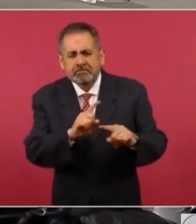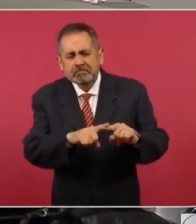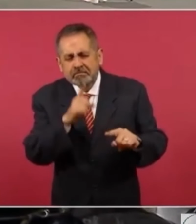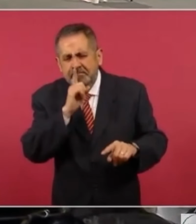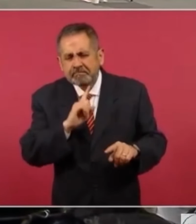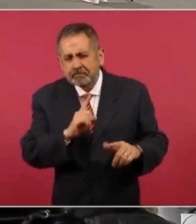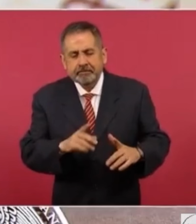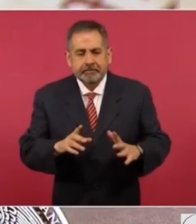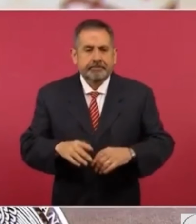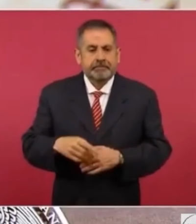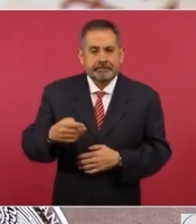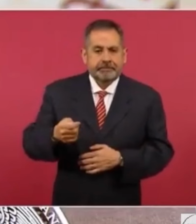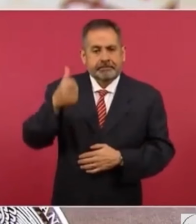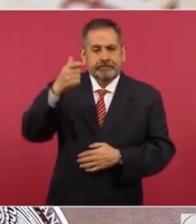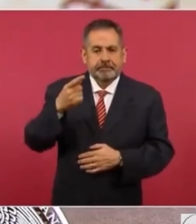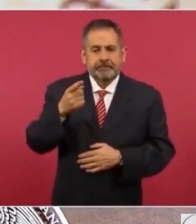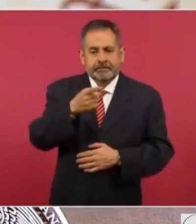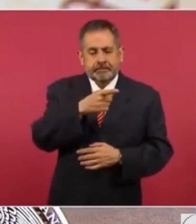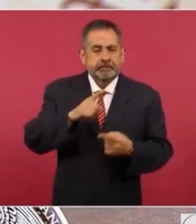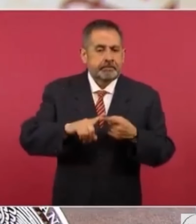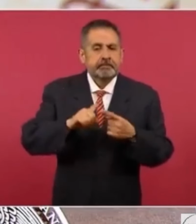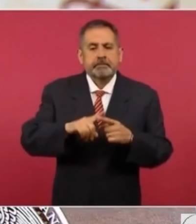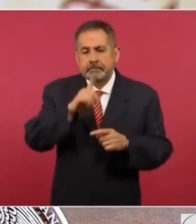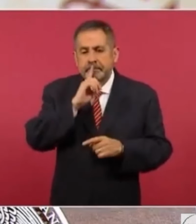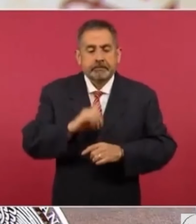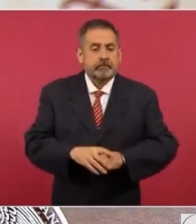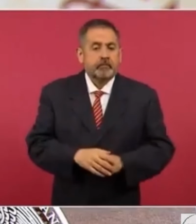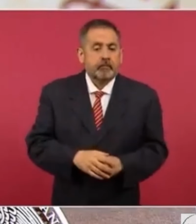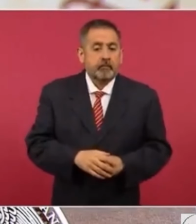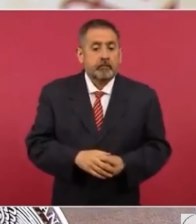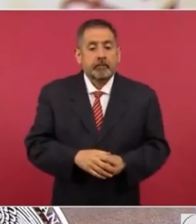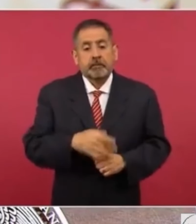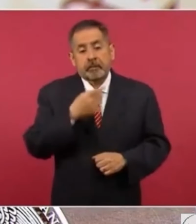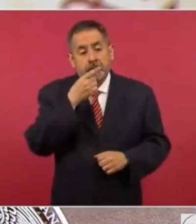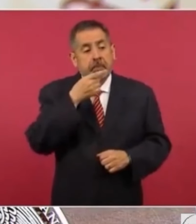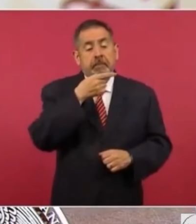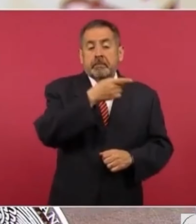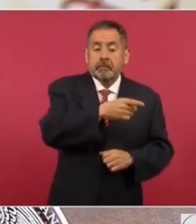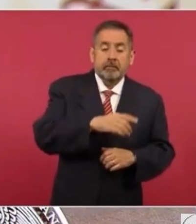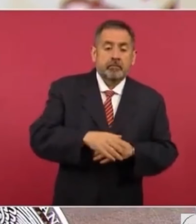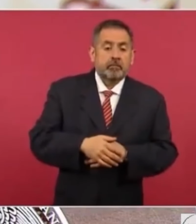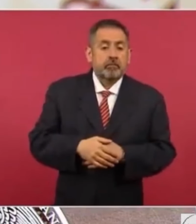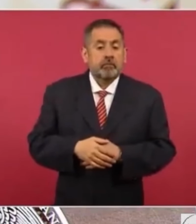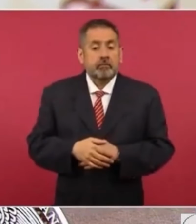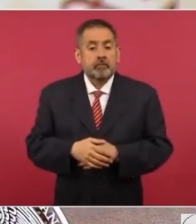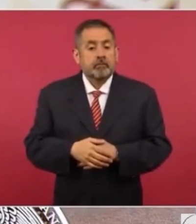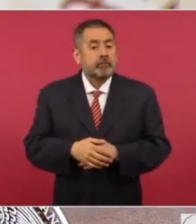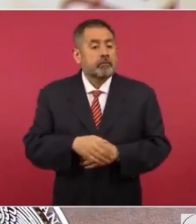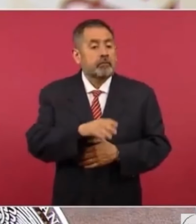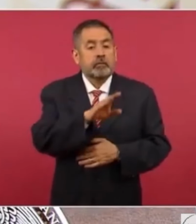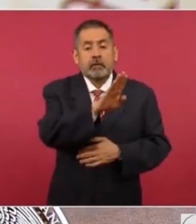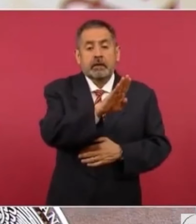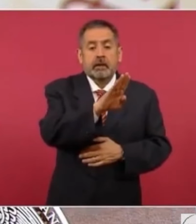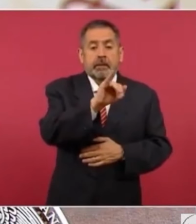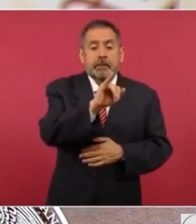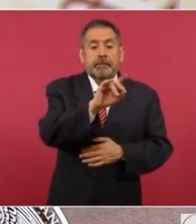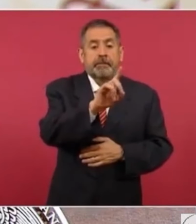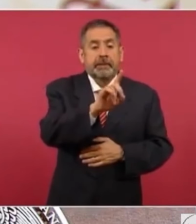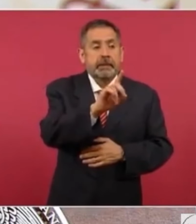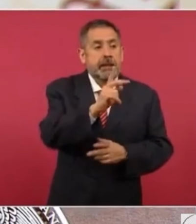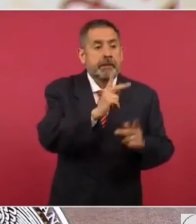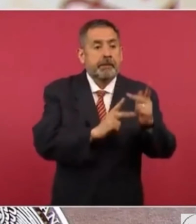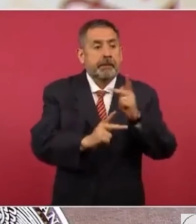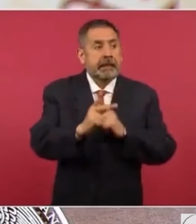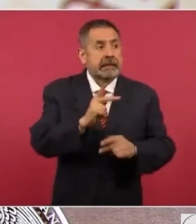Vamos con la primera. Mentiras sobre un supuesto préstamo del Banco Interamericano de Desarrollo